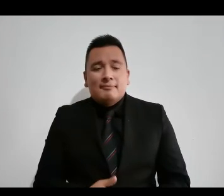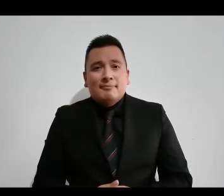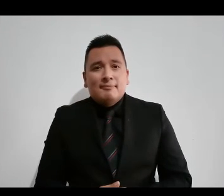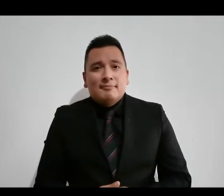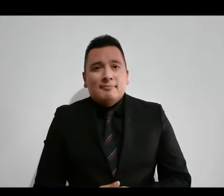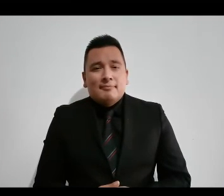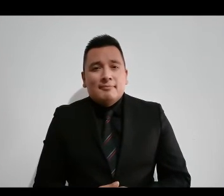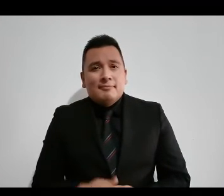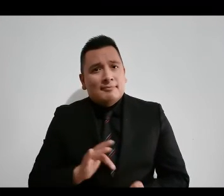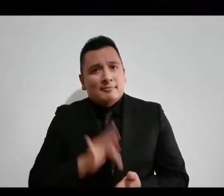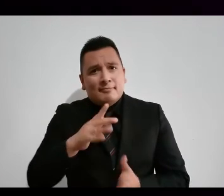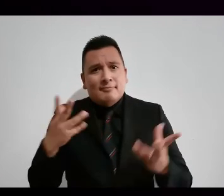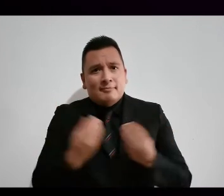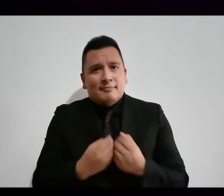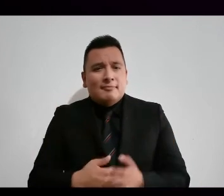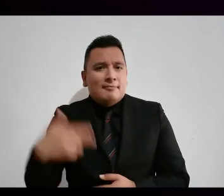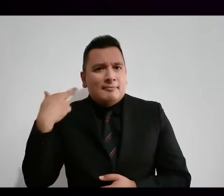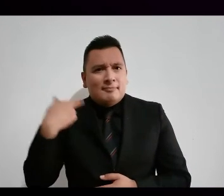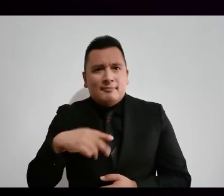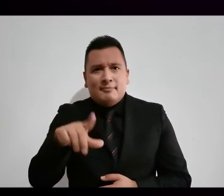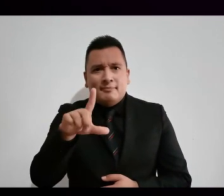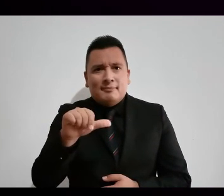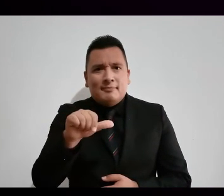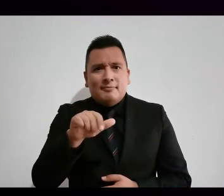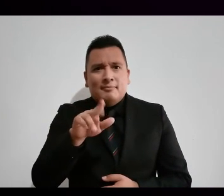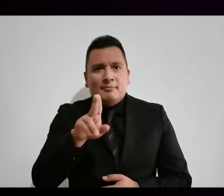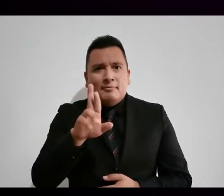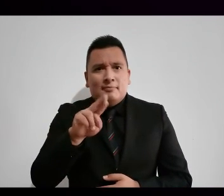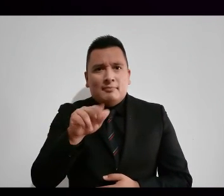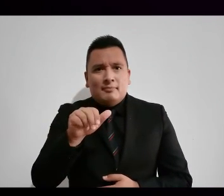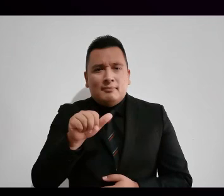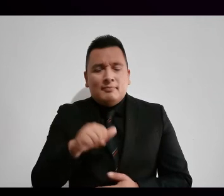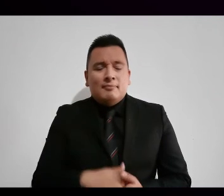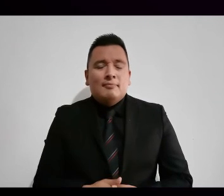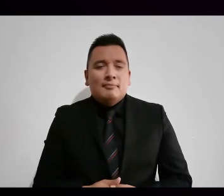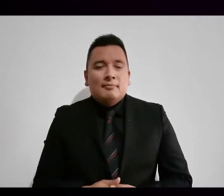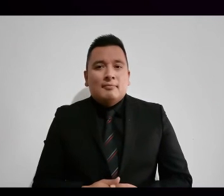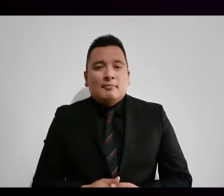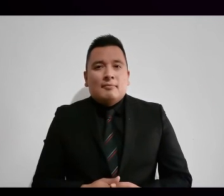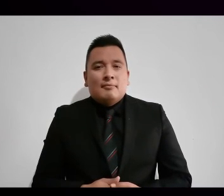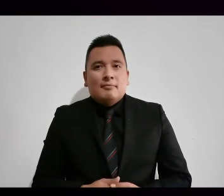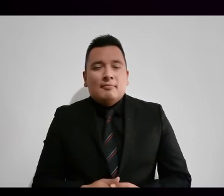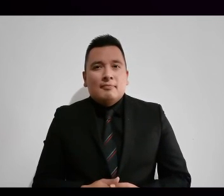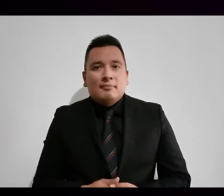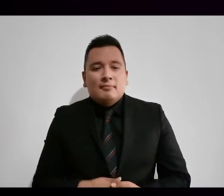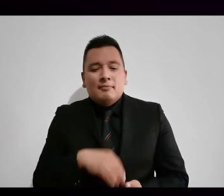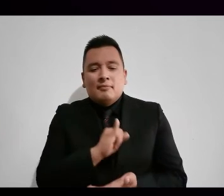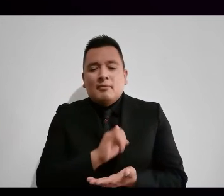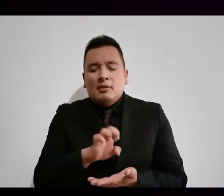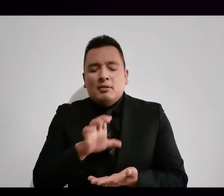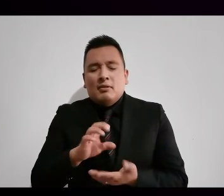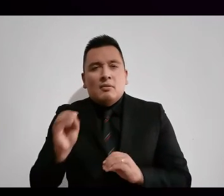semana. Gracias por acompañarnos en una emisión más de La Urna, llevado hasta ustedes